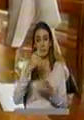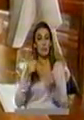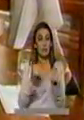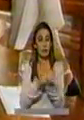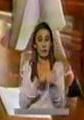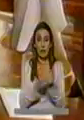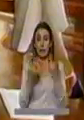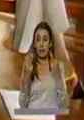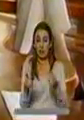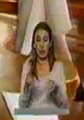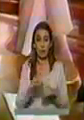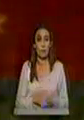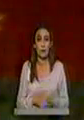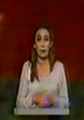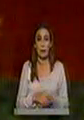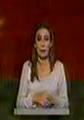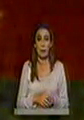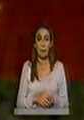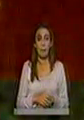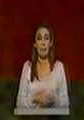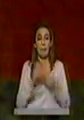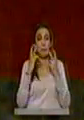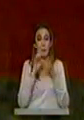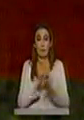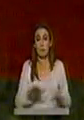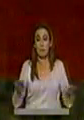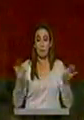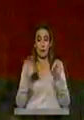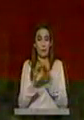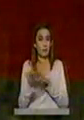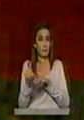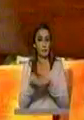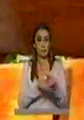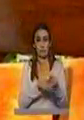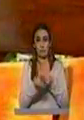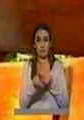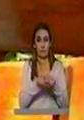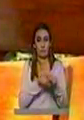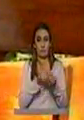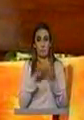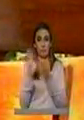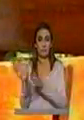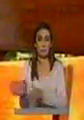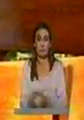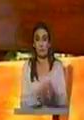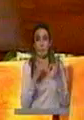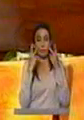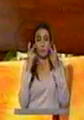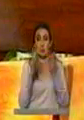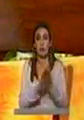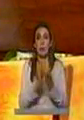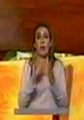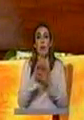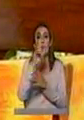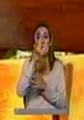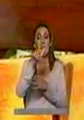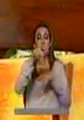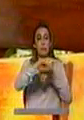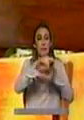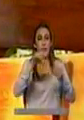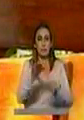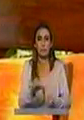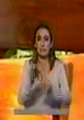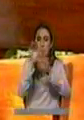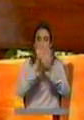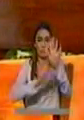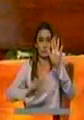cerca. Sí. Y Cotacachi. Cotacachi, en la provincia de Imbabura, la tierra de los cueros. Sí. Tenemos ahí 3 tesoros, 3 joyas, sí, que